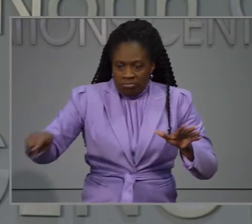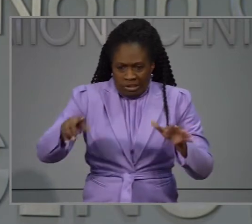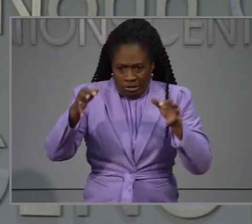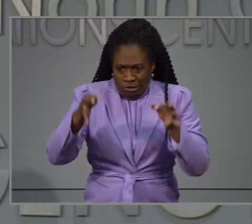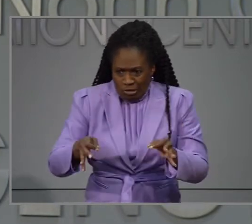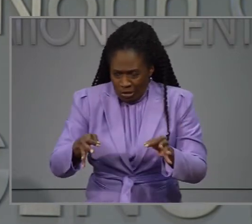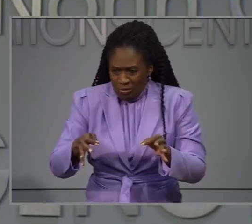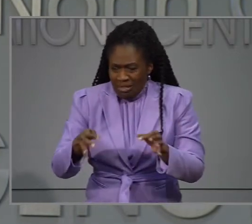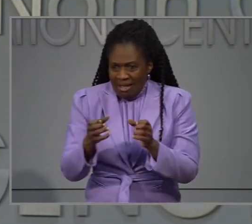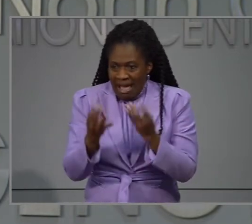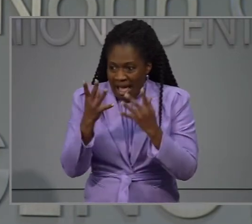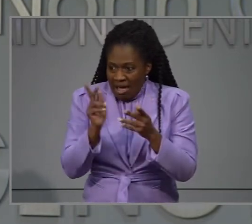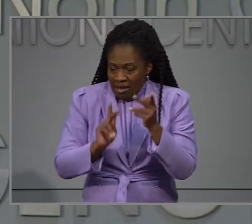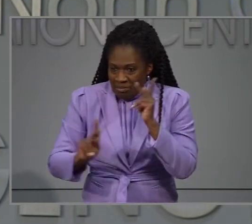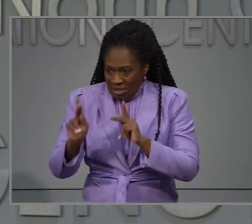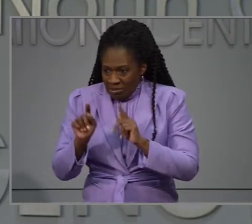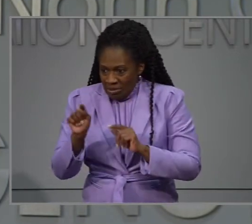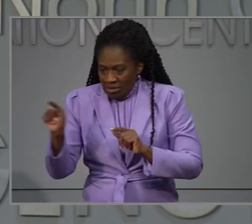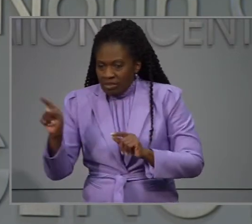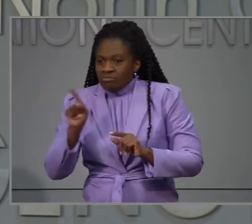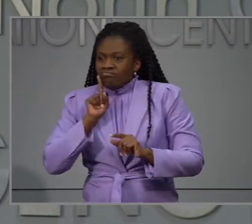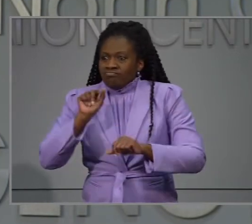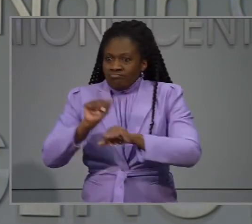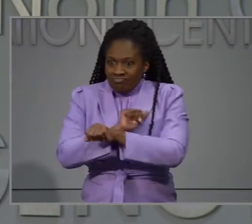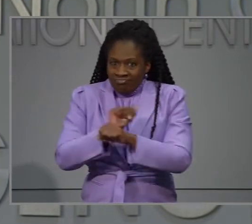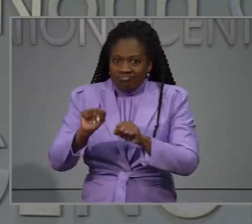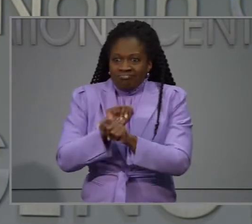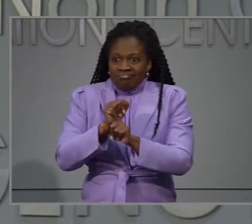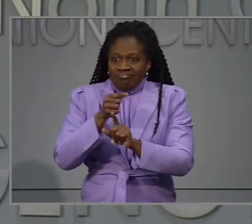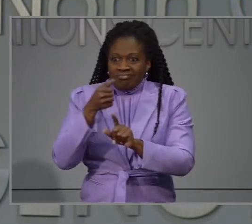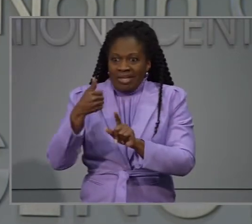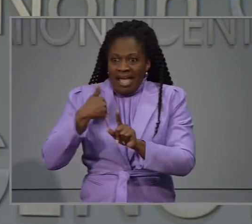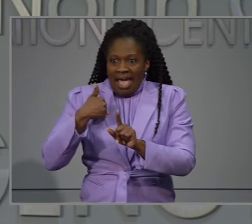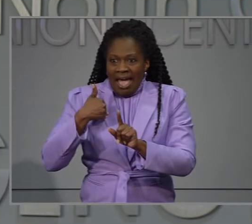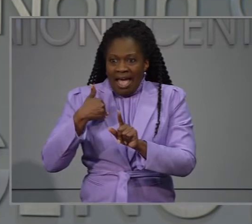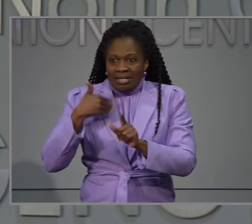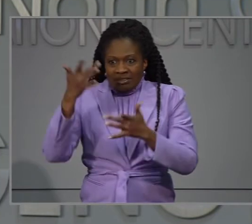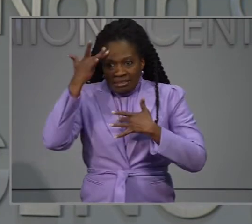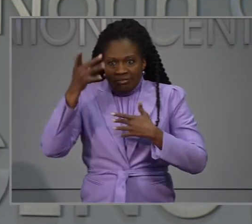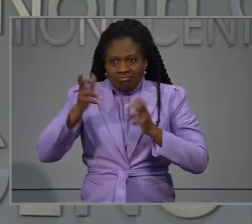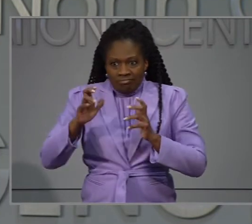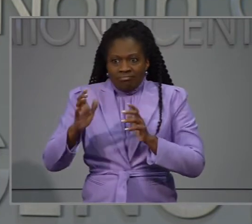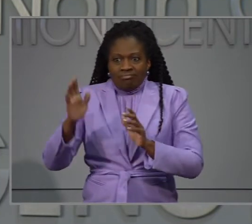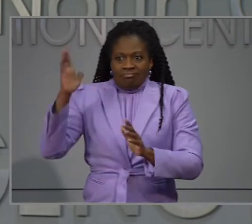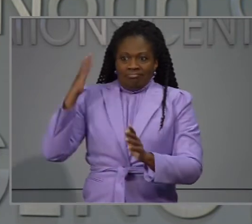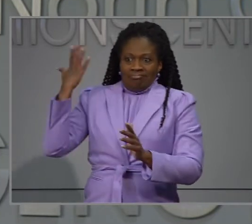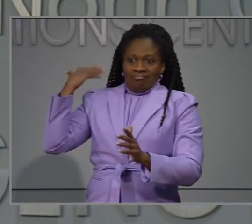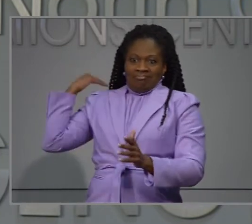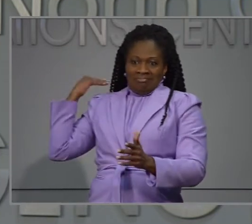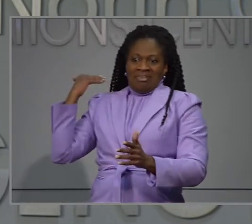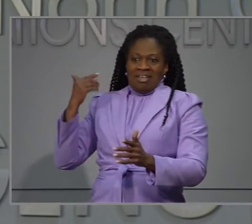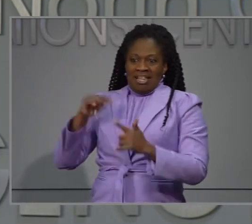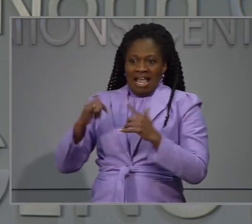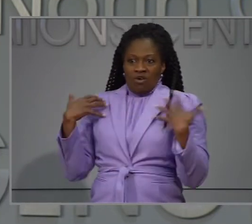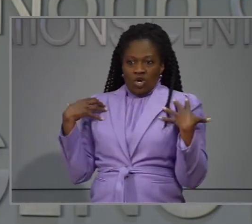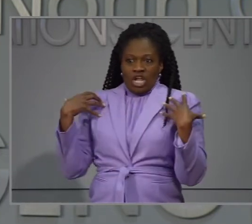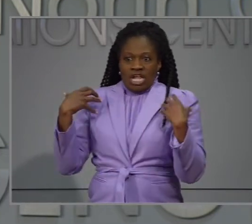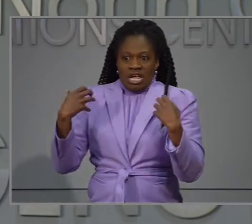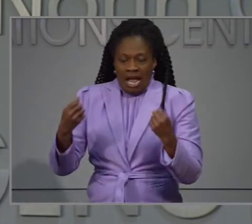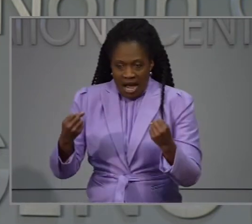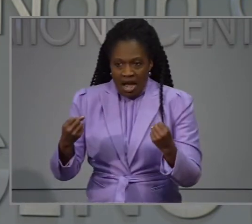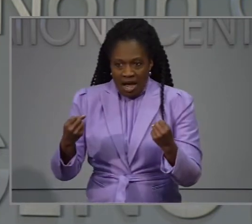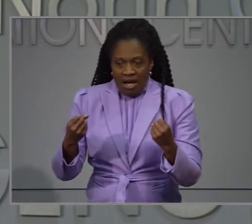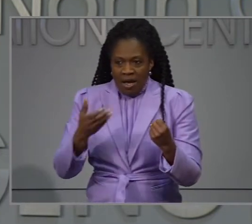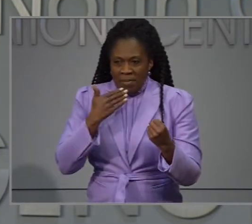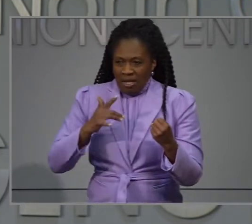que se pueden realizar para determinar cuántas personas tuvieron la enfermedad y si